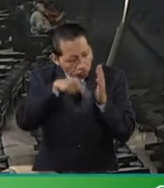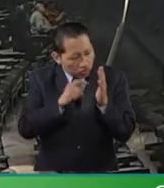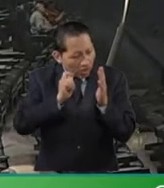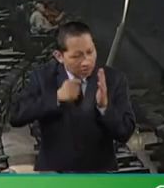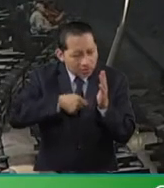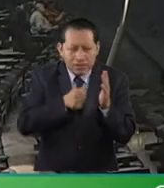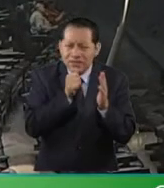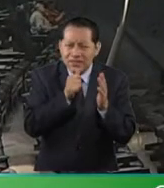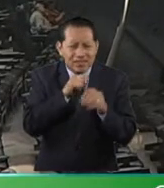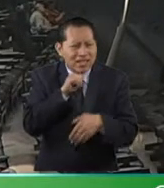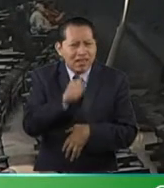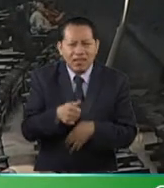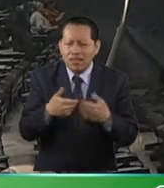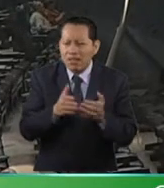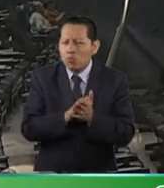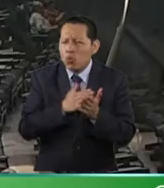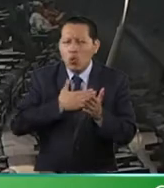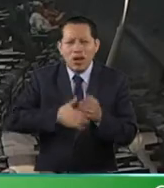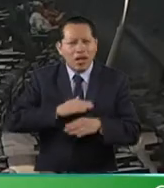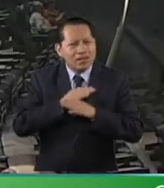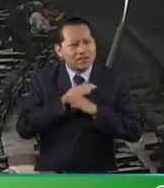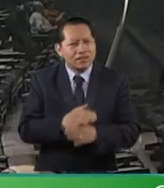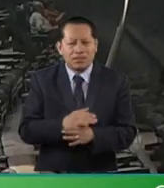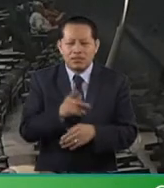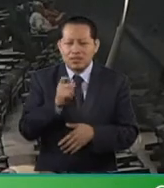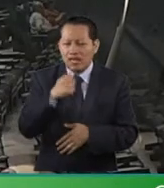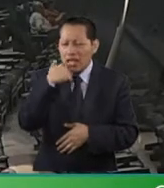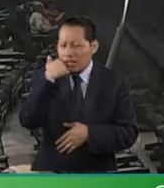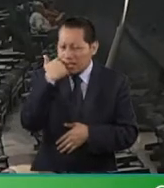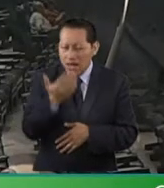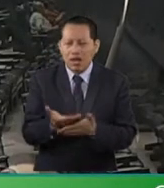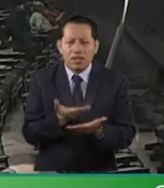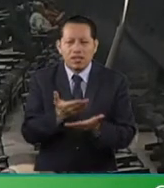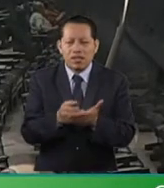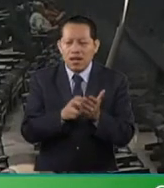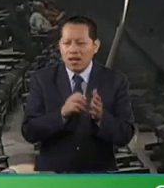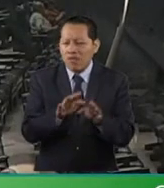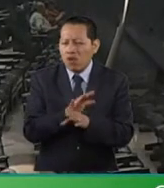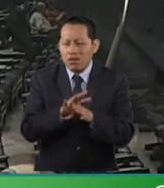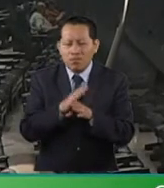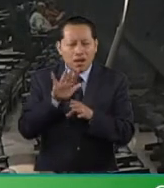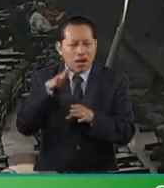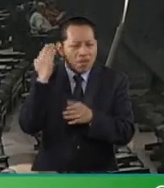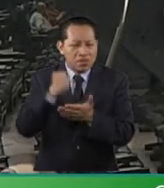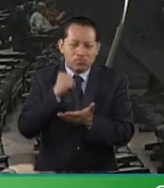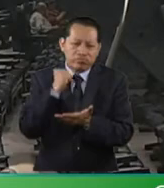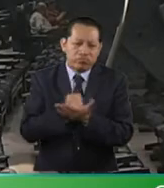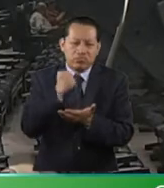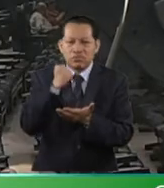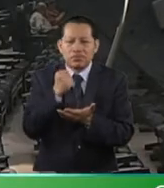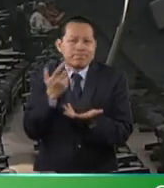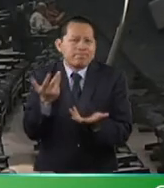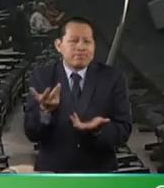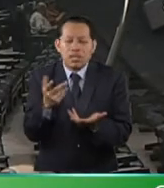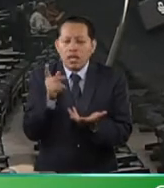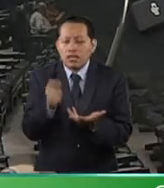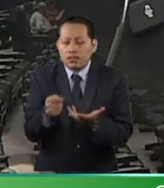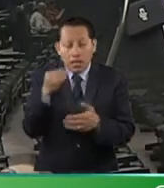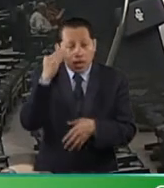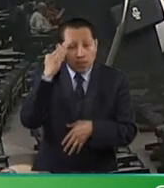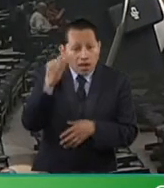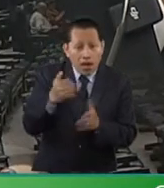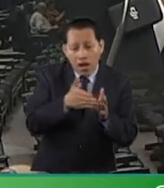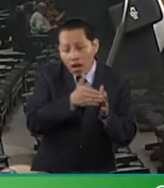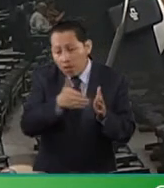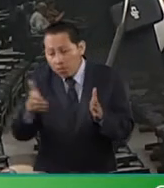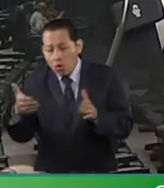claramente antidemocrática. Se ha pretendido aprobar reformas al vapor sin respetar los tiempos y